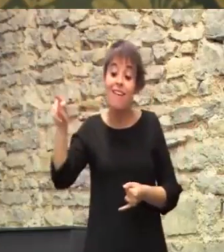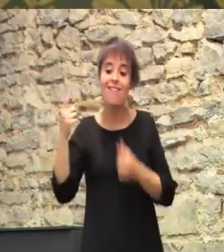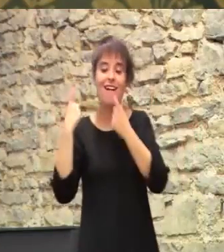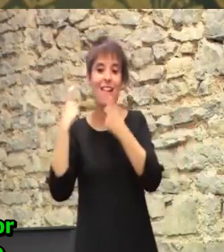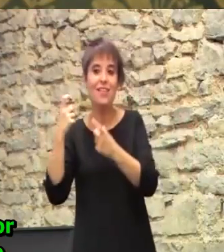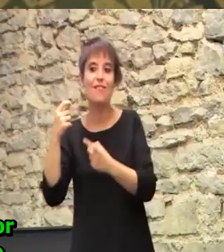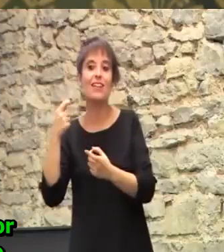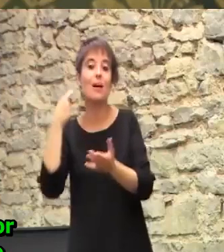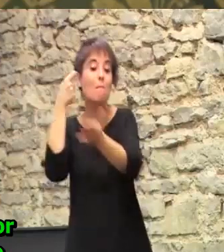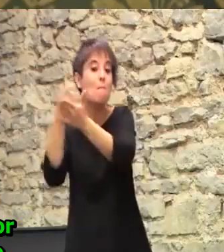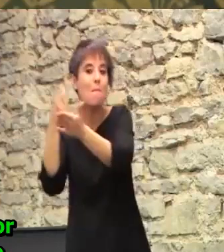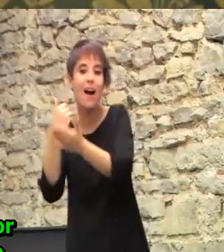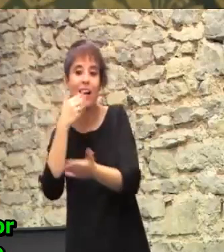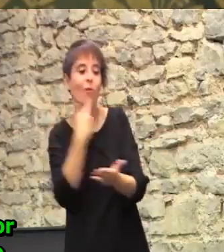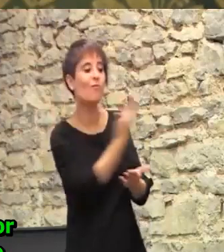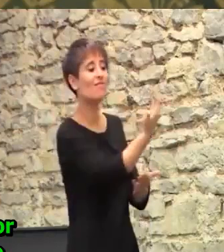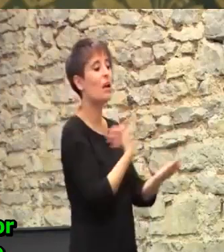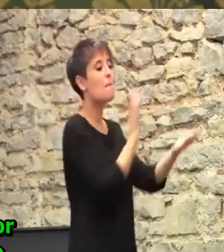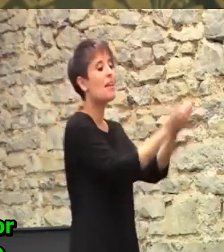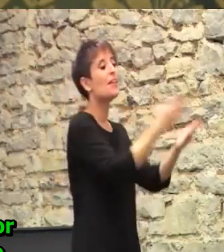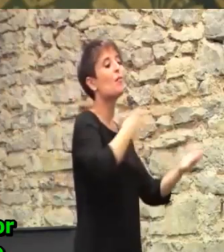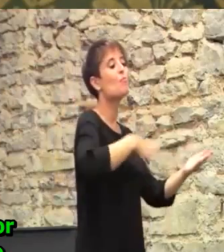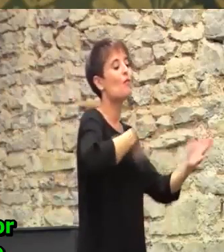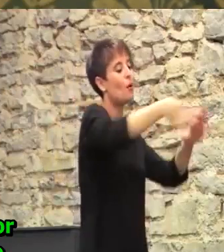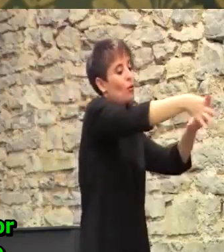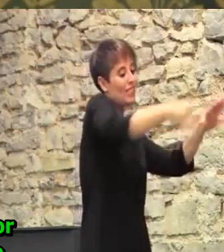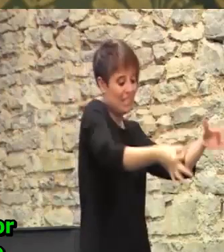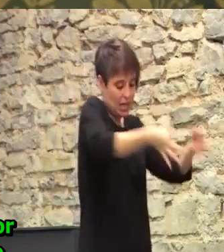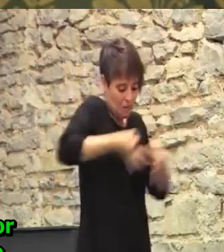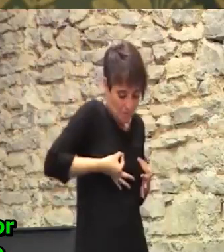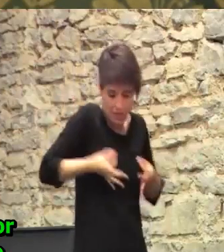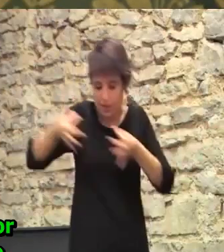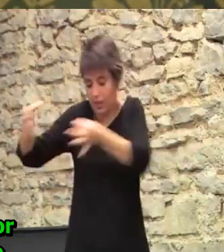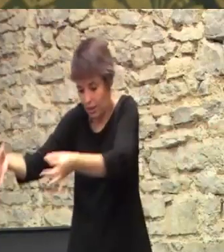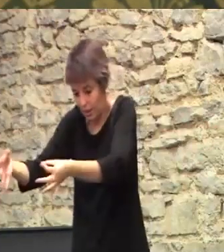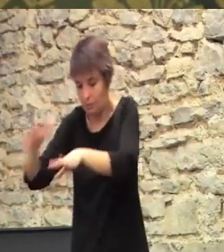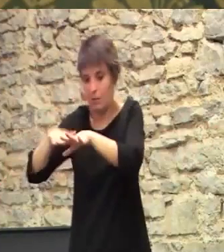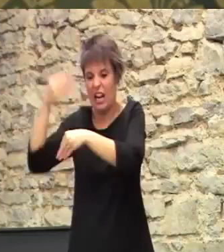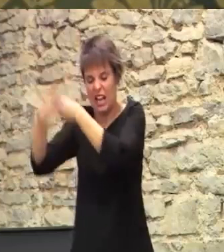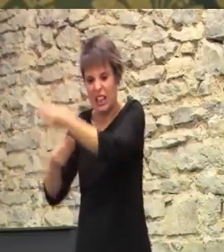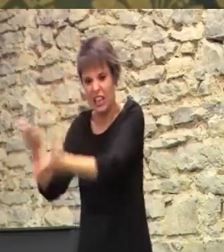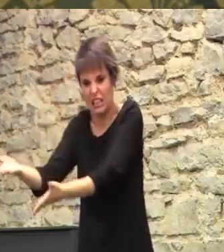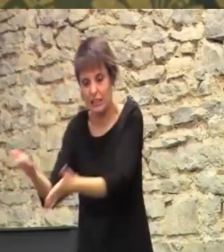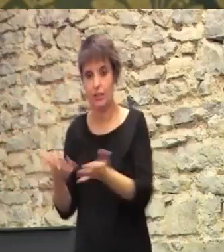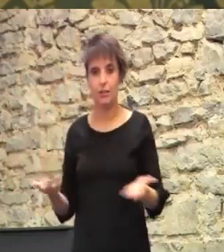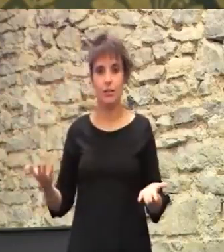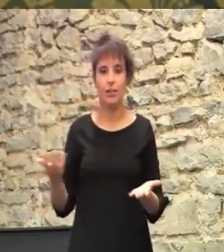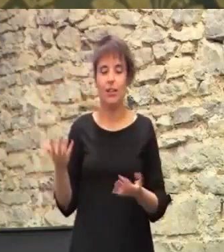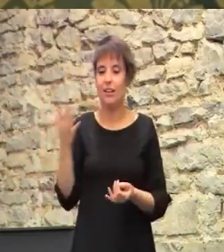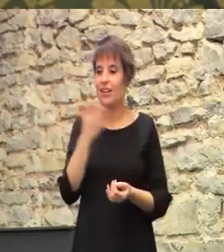algo con un cheque le tenía que pedir al marido que por favor le alcanzara un cheque para ello hacerlo fíjense que